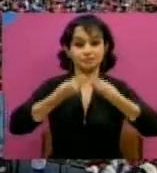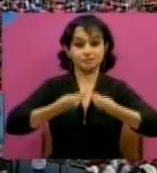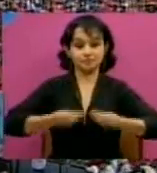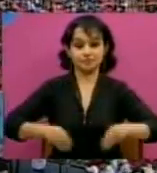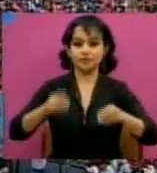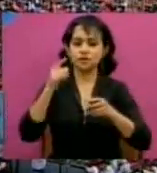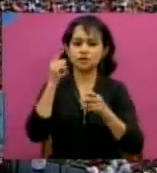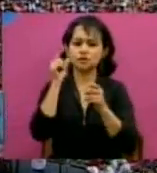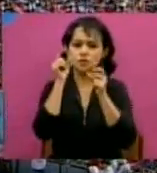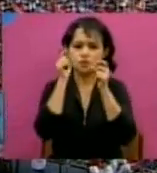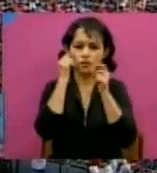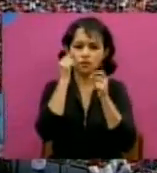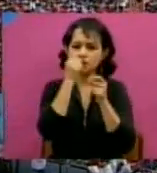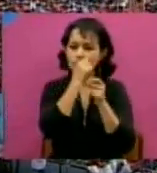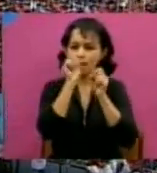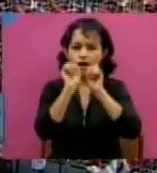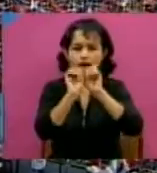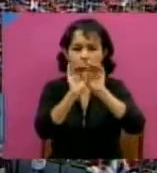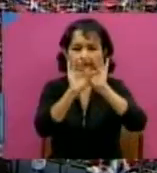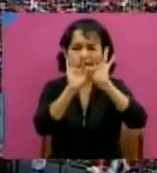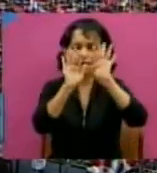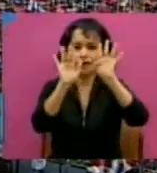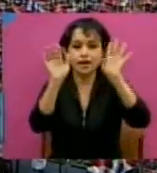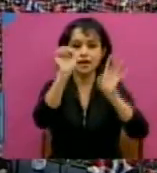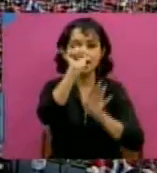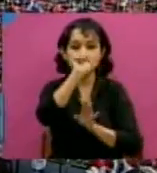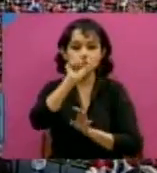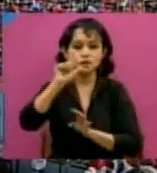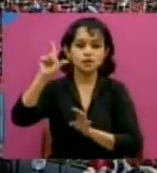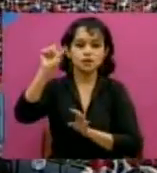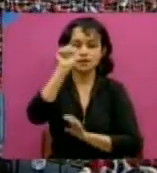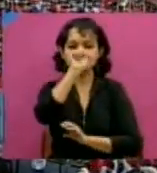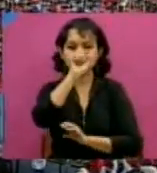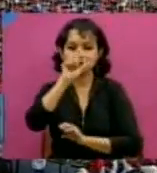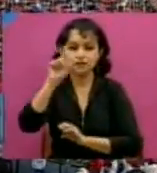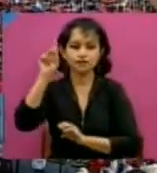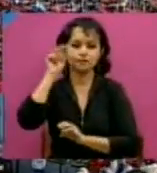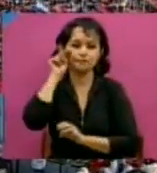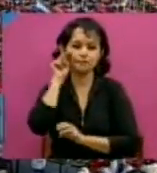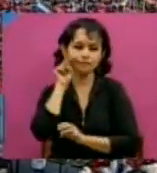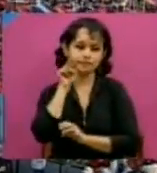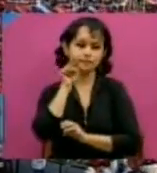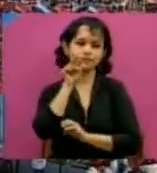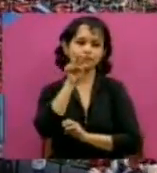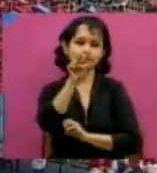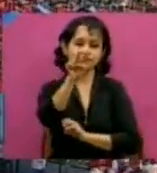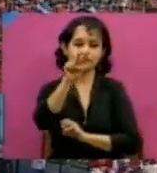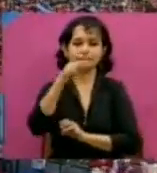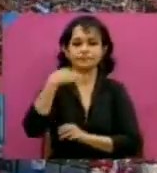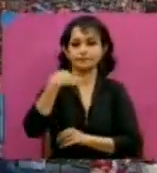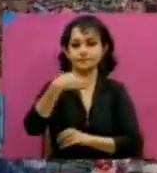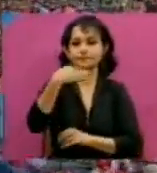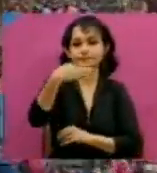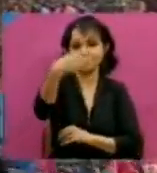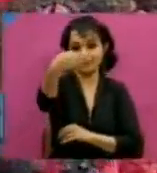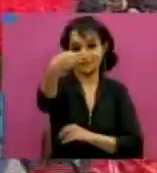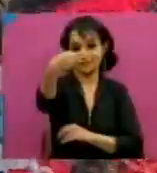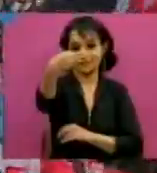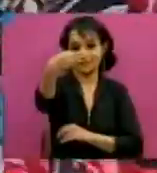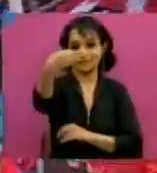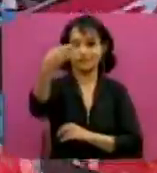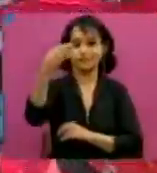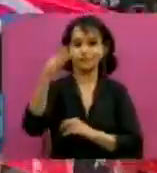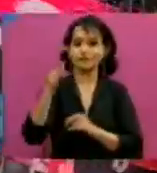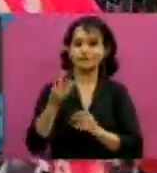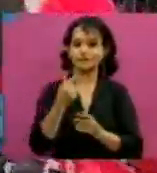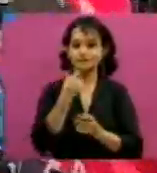tus ojos azules generosos, apuntando firmes hacia el futuro.